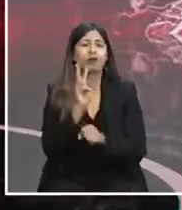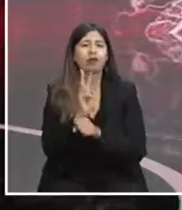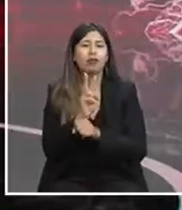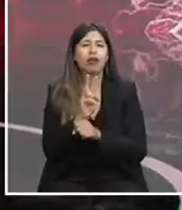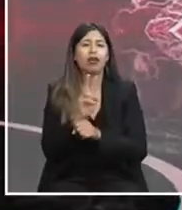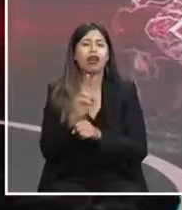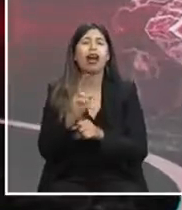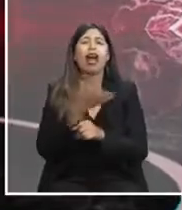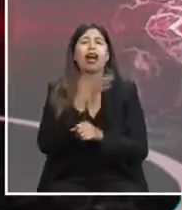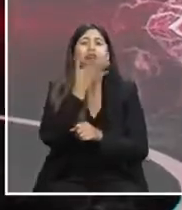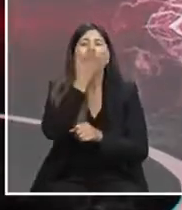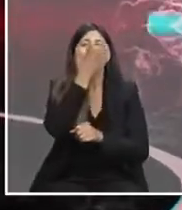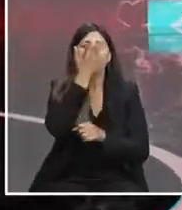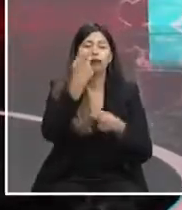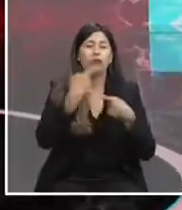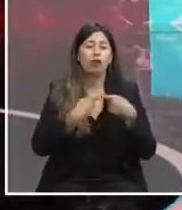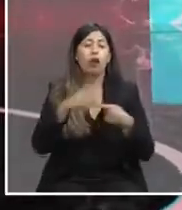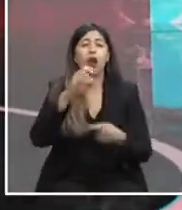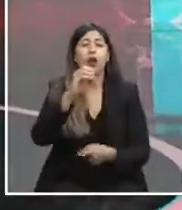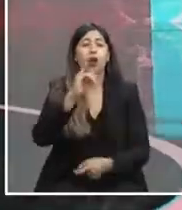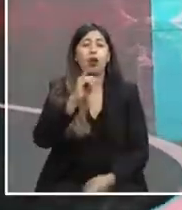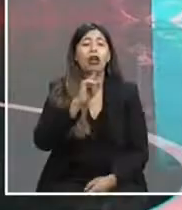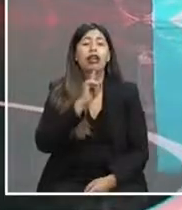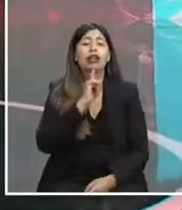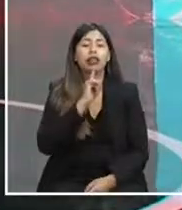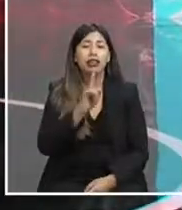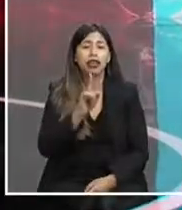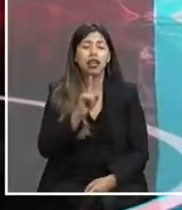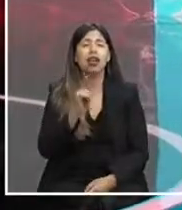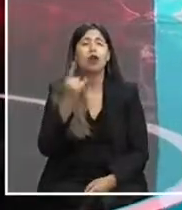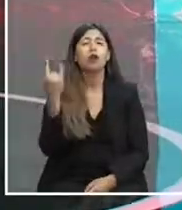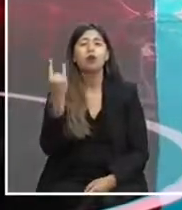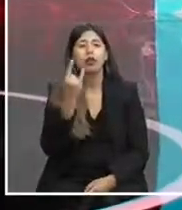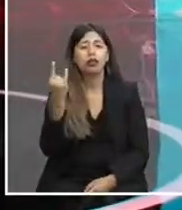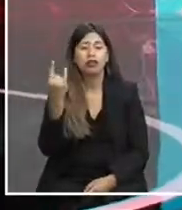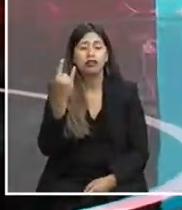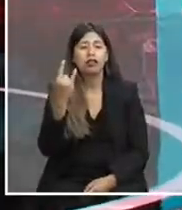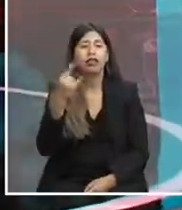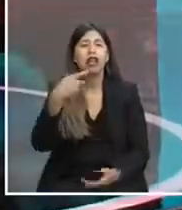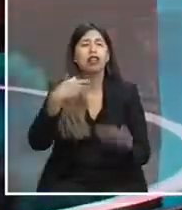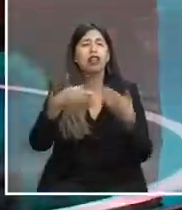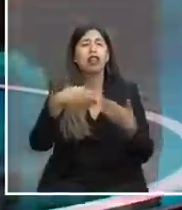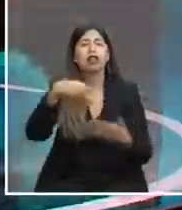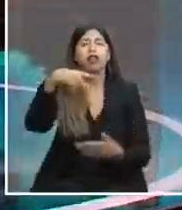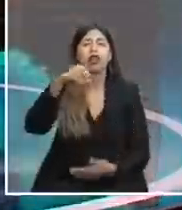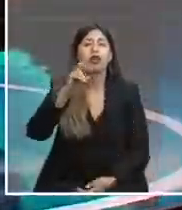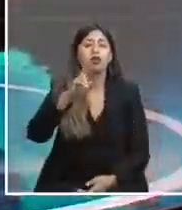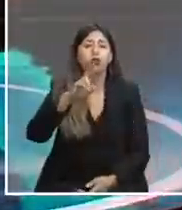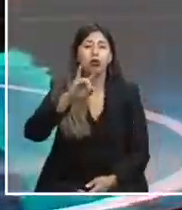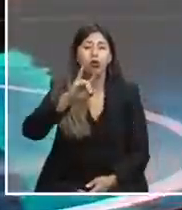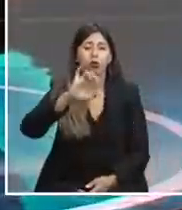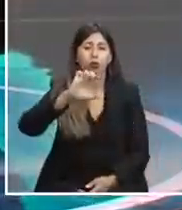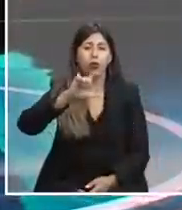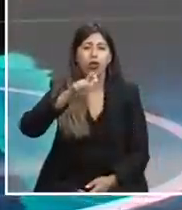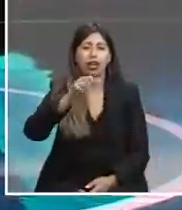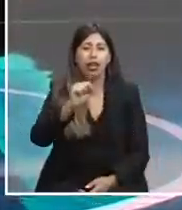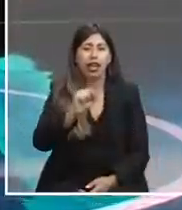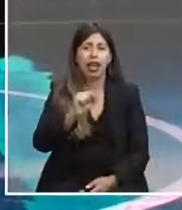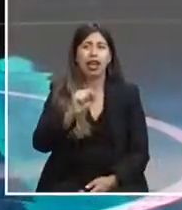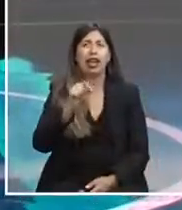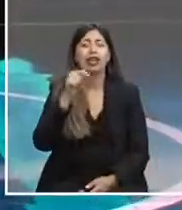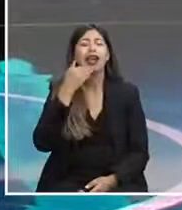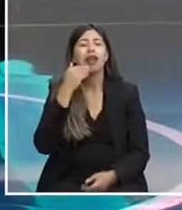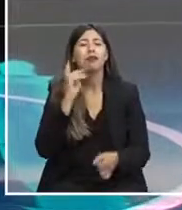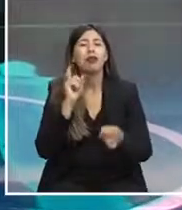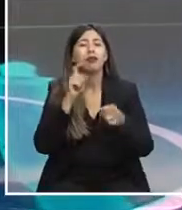como les comentaba, de la UIT, la Universidad del Ártico de Noruega, la Universidad de Bristol y también está